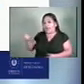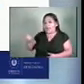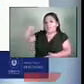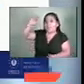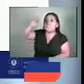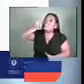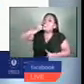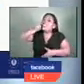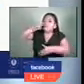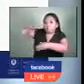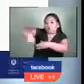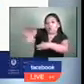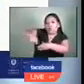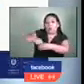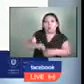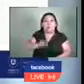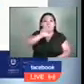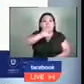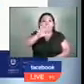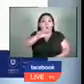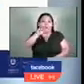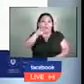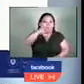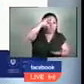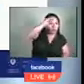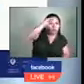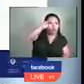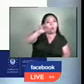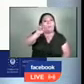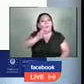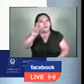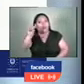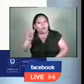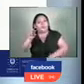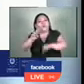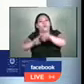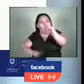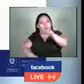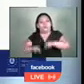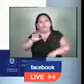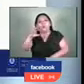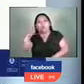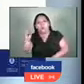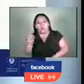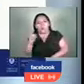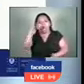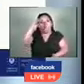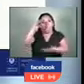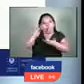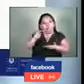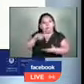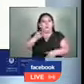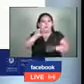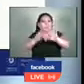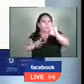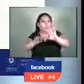ya en este momento. El de 35 libras estaría costando $22.50, tendríamos una reducción de